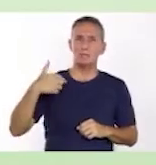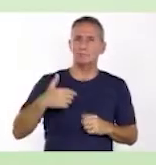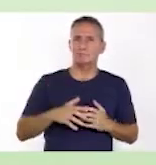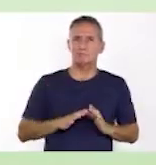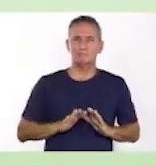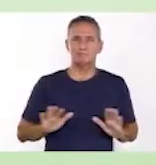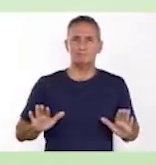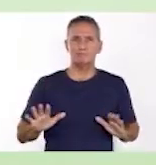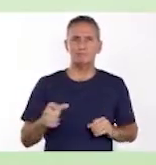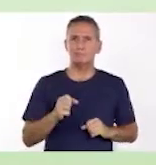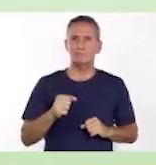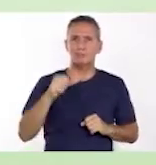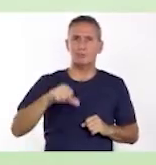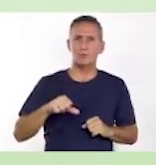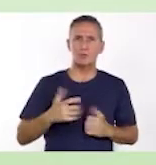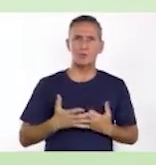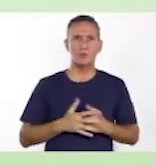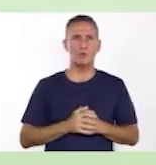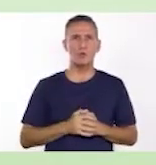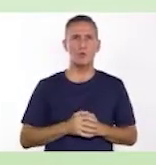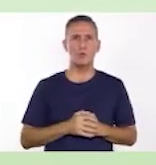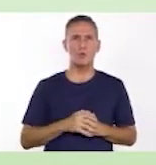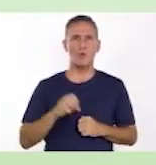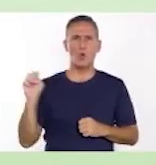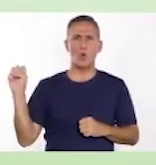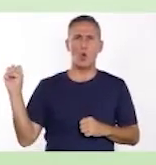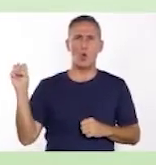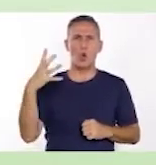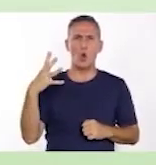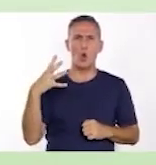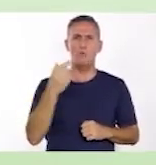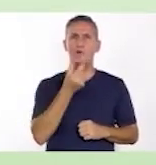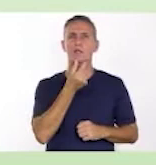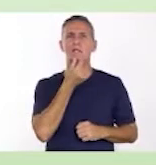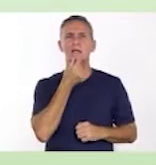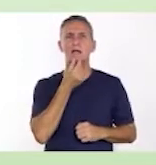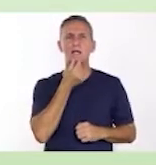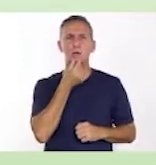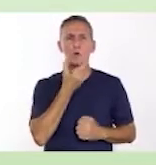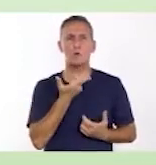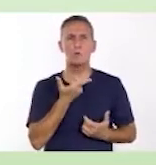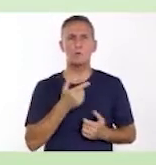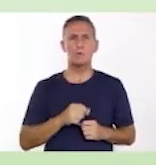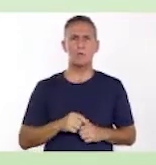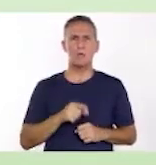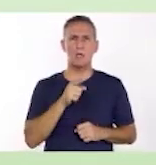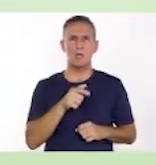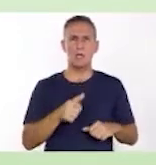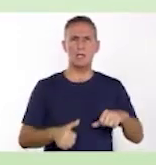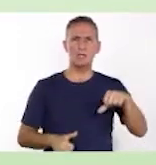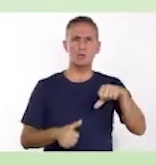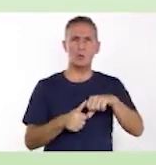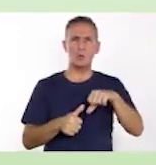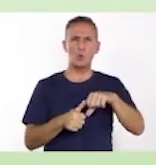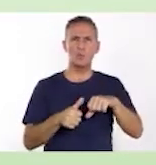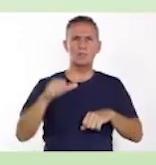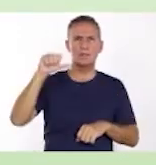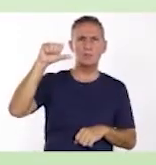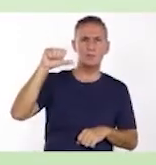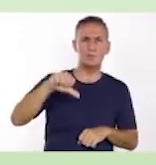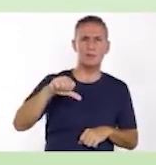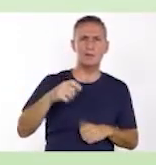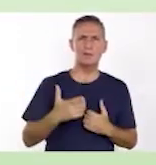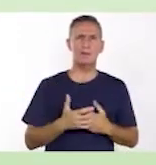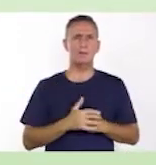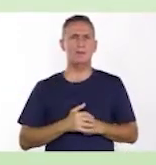arete, ofende a los ancianos, tuvo una actitud desmedida e incorrecta. ¿Por qué decimos esto? Porque él en